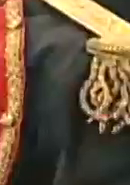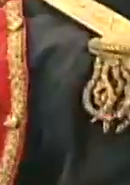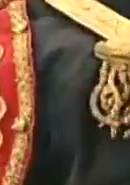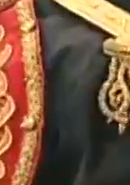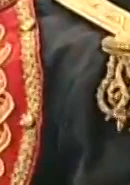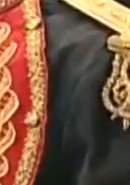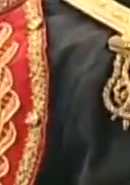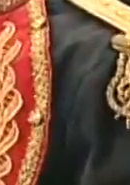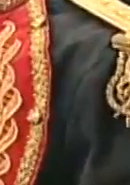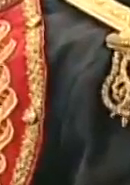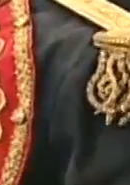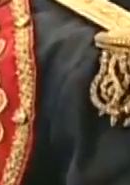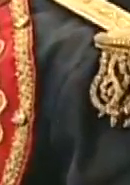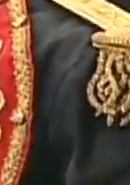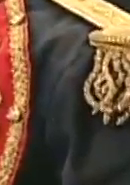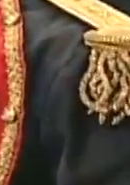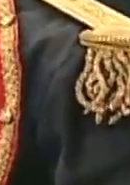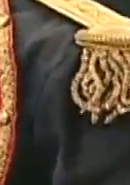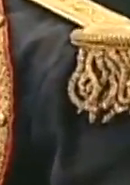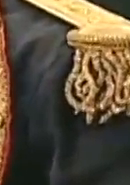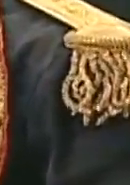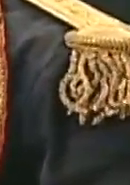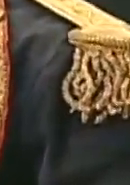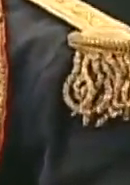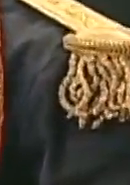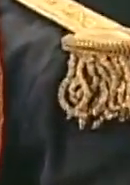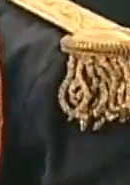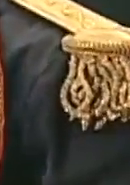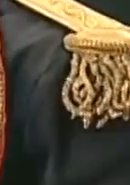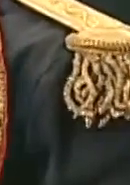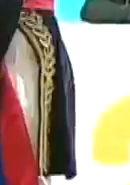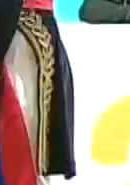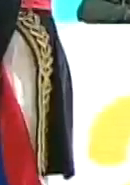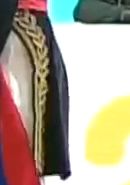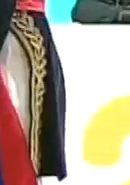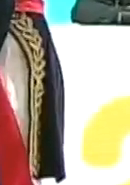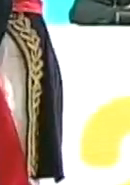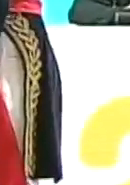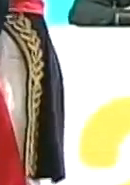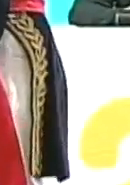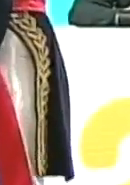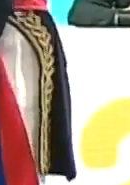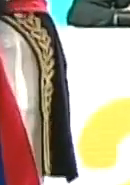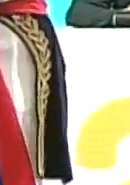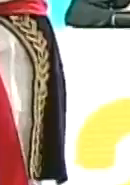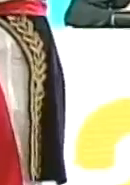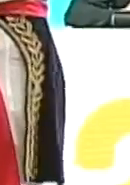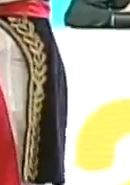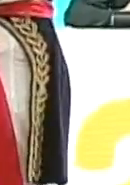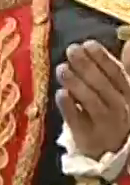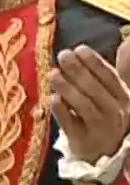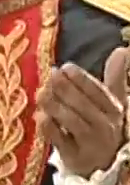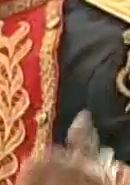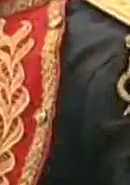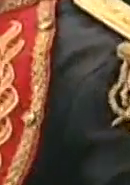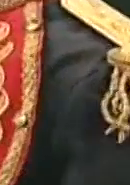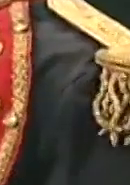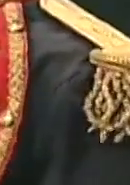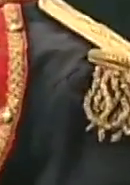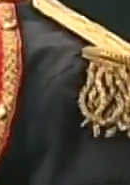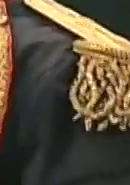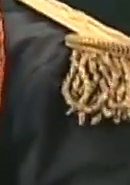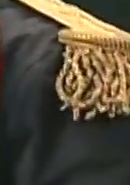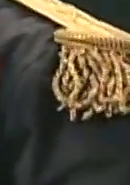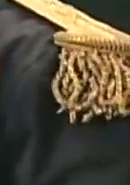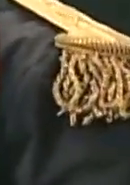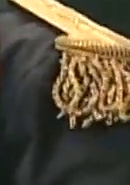la ciudad de Guayaquil debe ser incorporada inmediatamente al territorio de Ecuador, es decir,